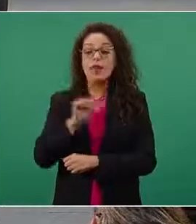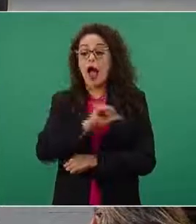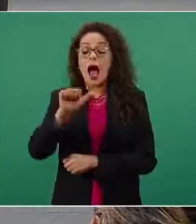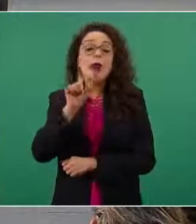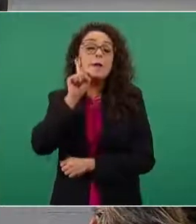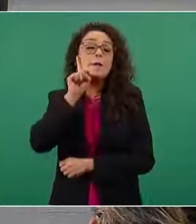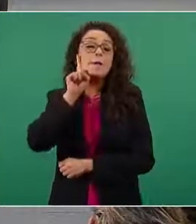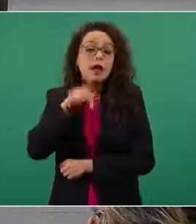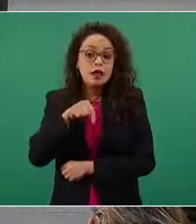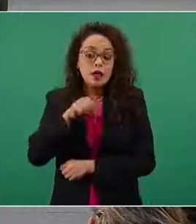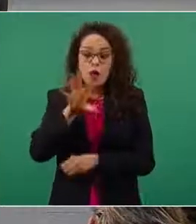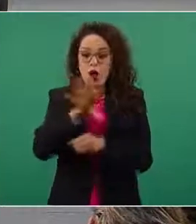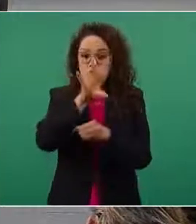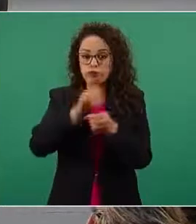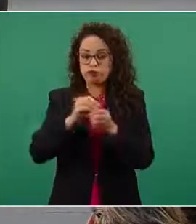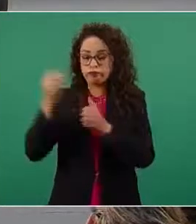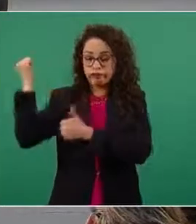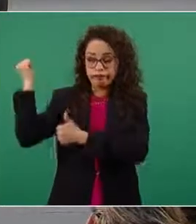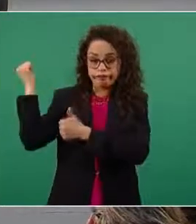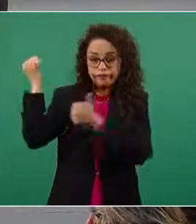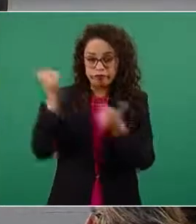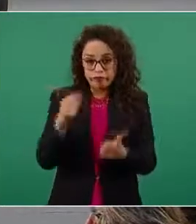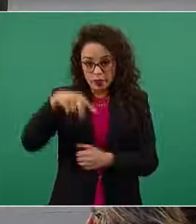estarían recibiendo en el país